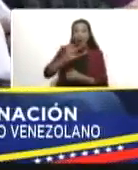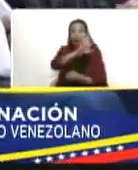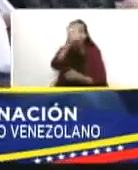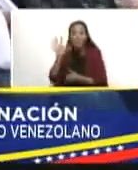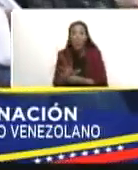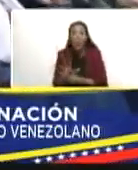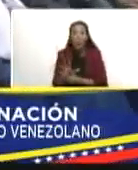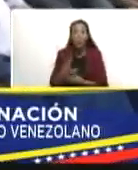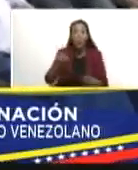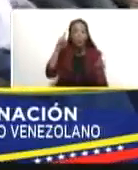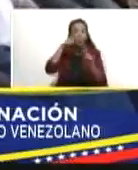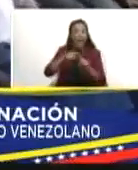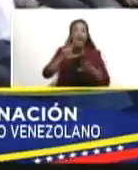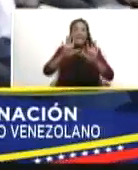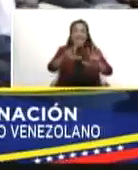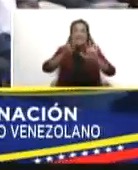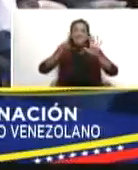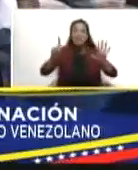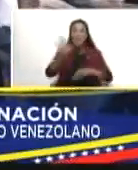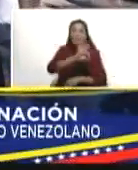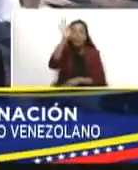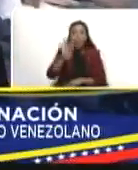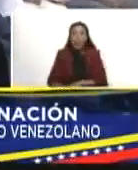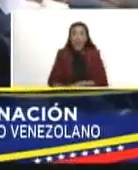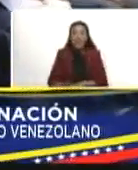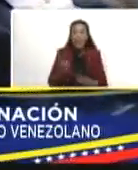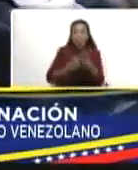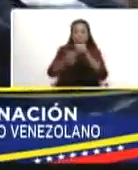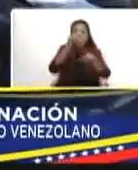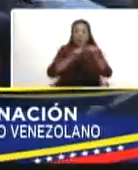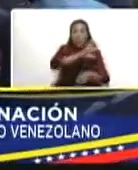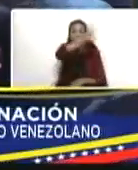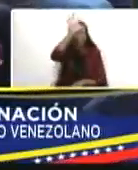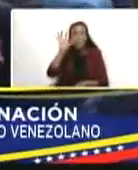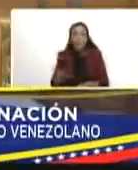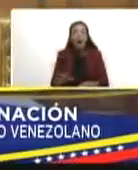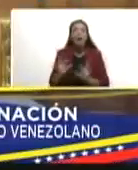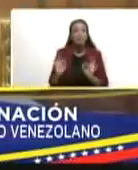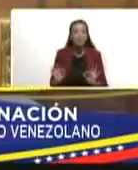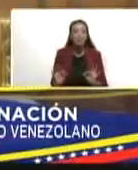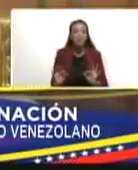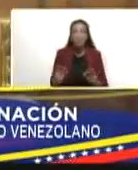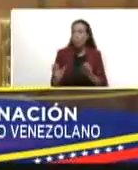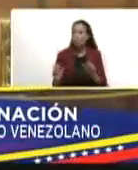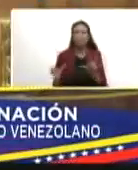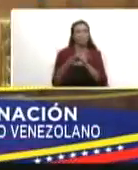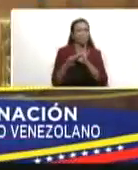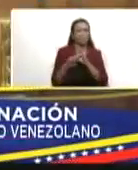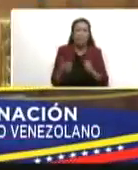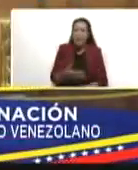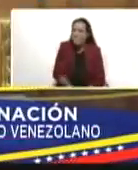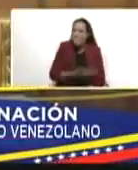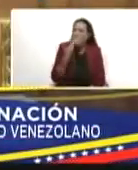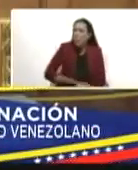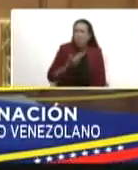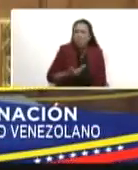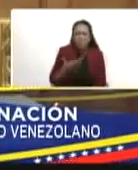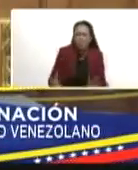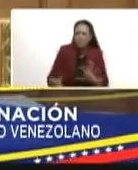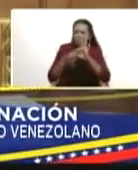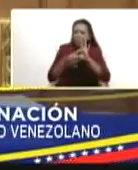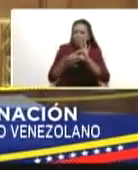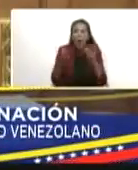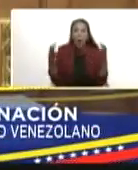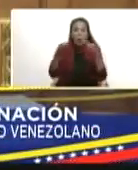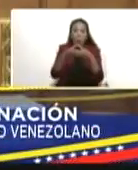y concentra el 16 del comercio global es una alianza vital el